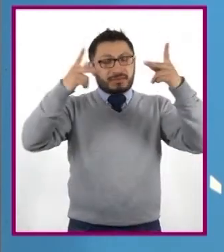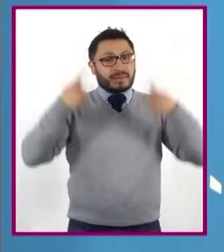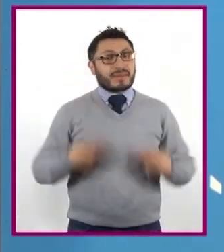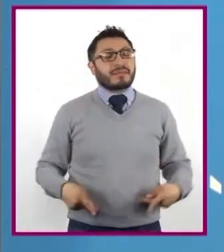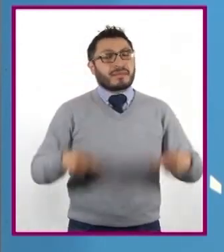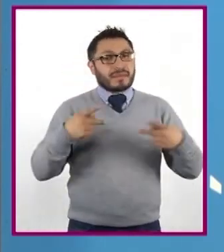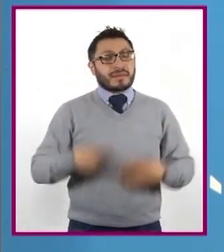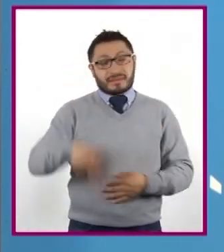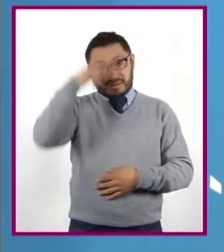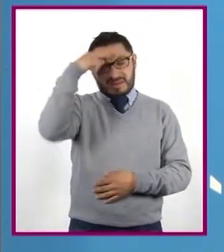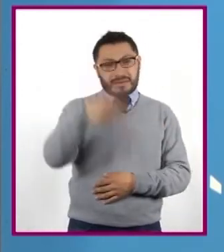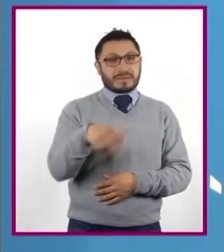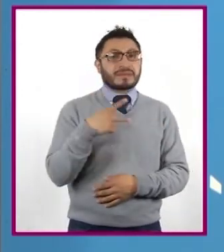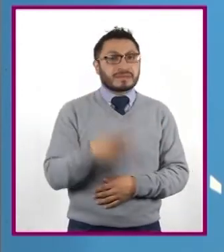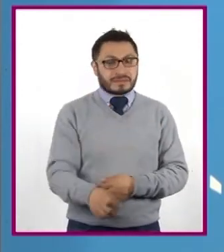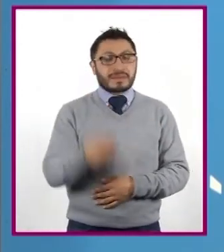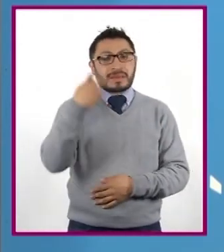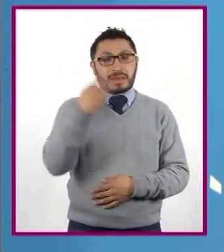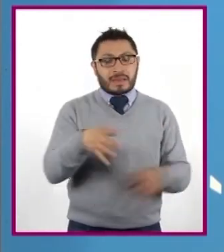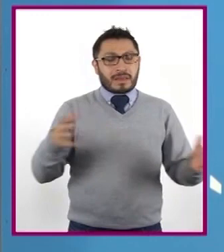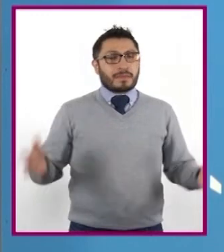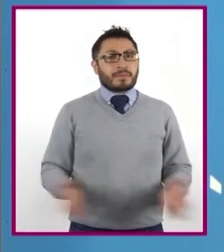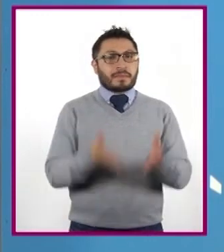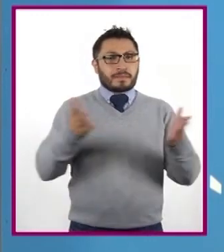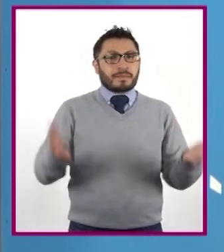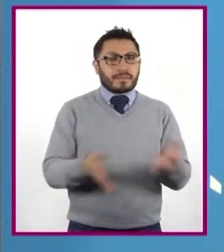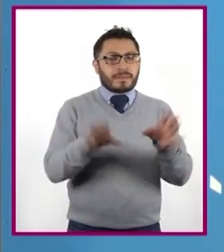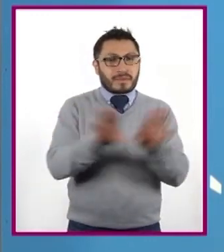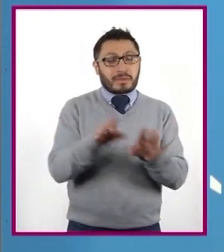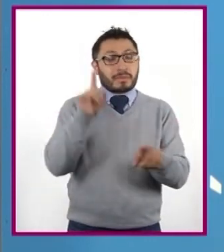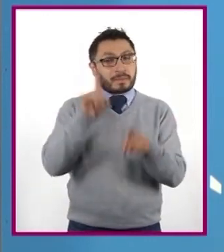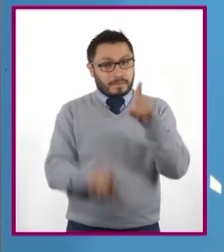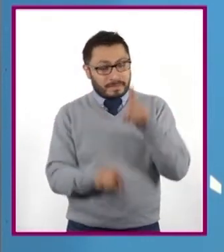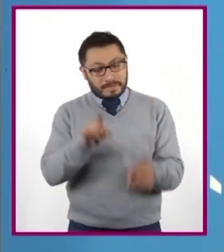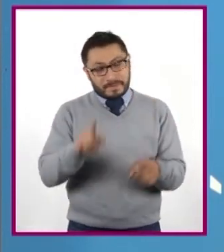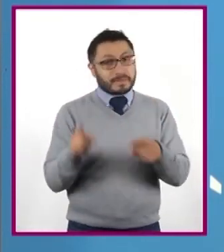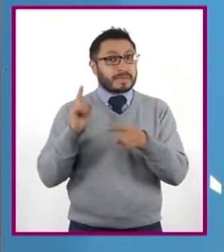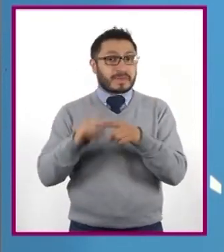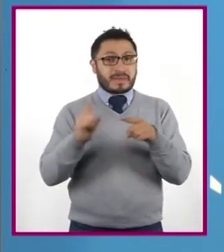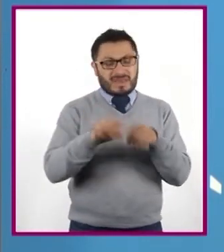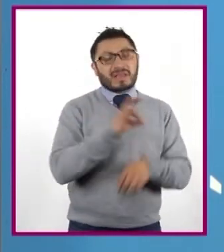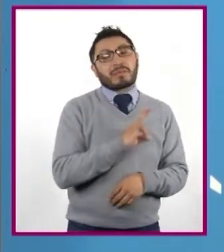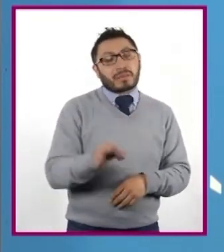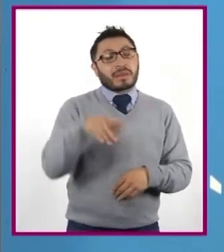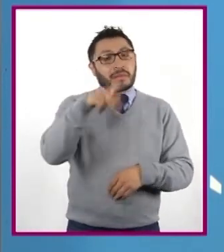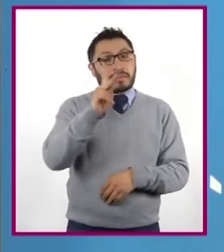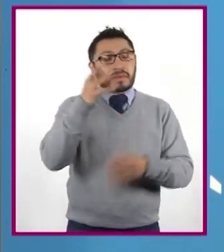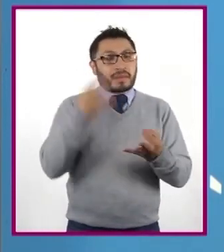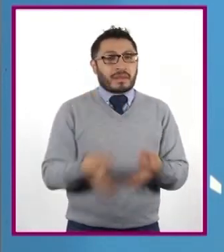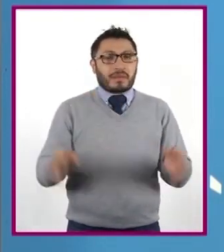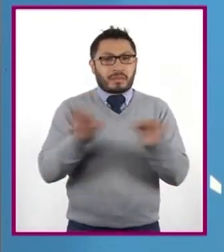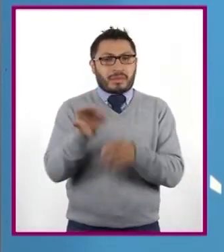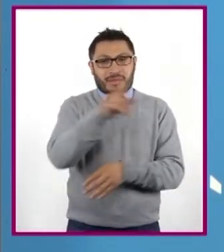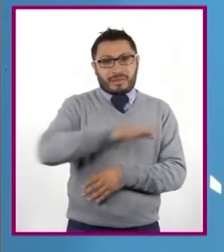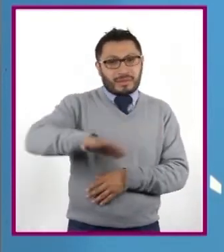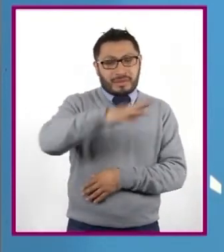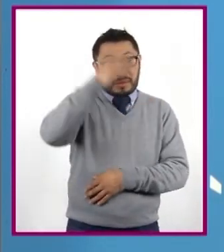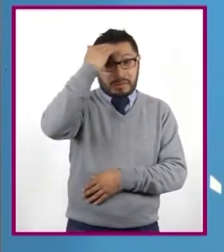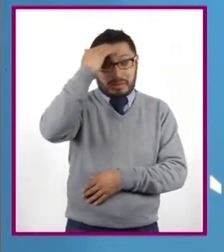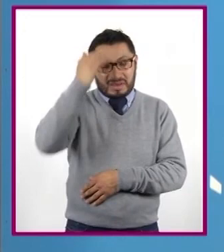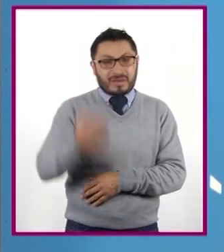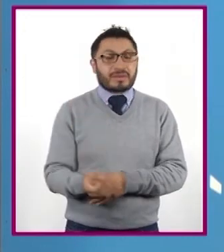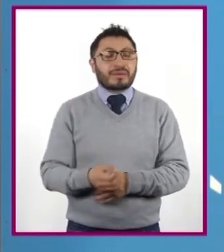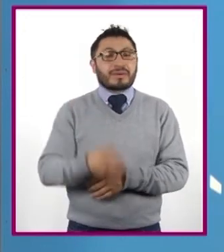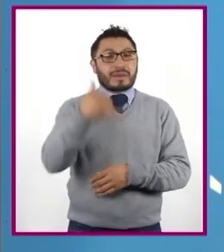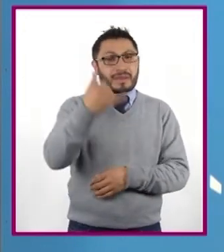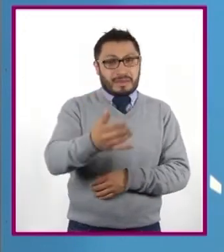y los mexicanos. Esta promoción puede ser variada. Lo importante es que la gente las conozca y sepa